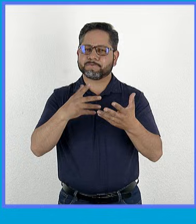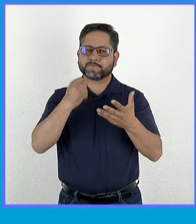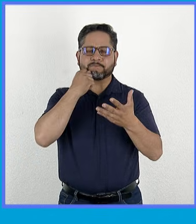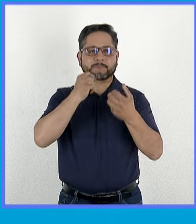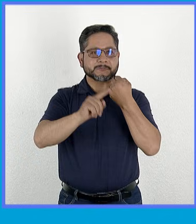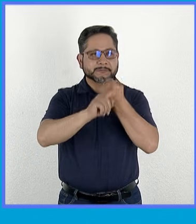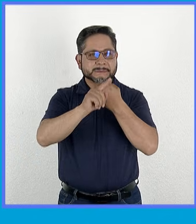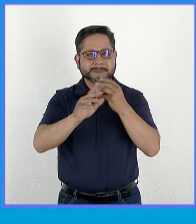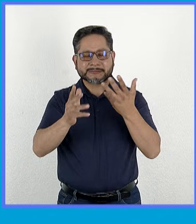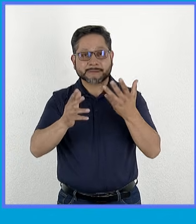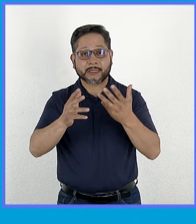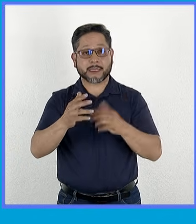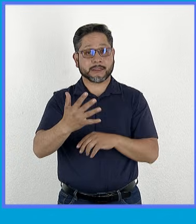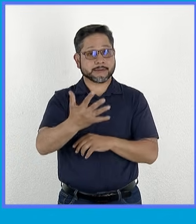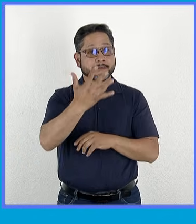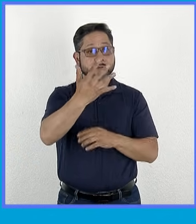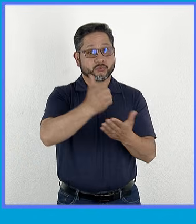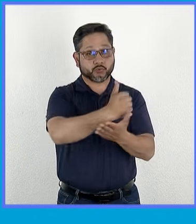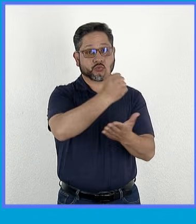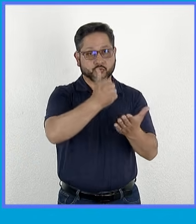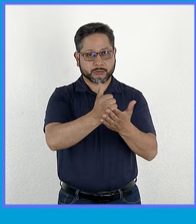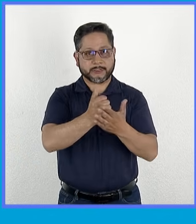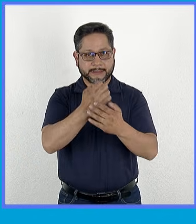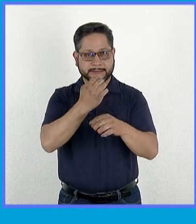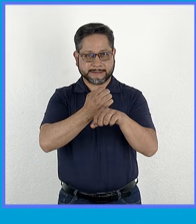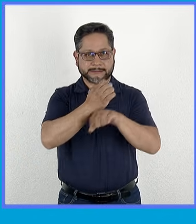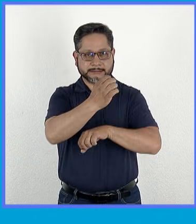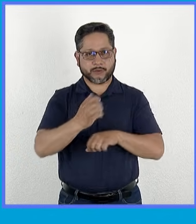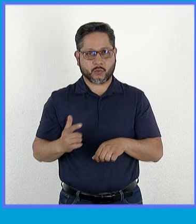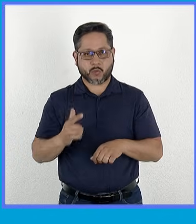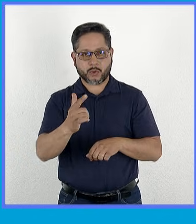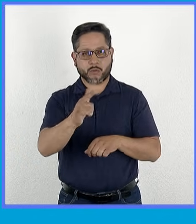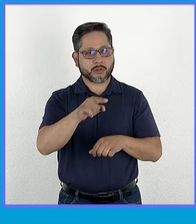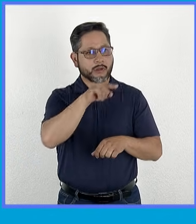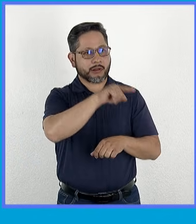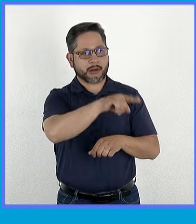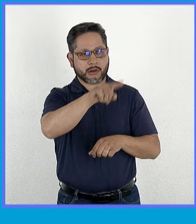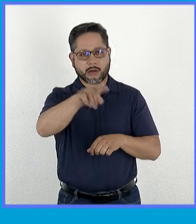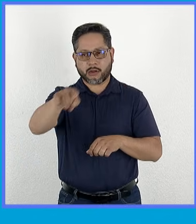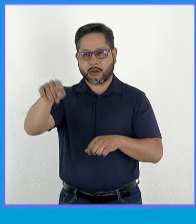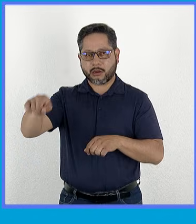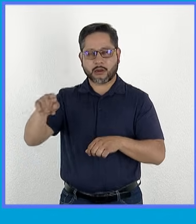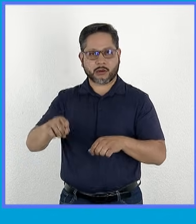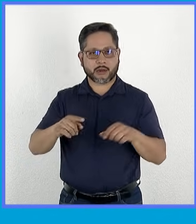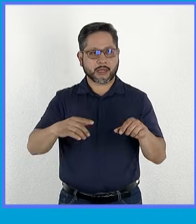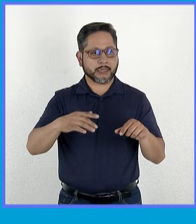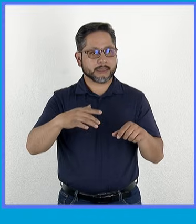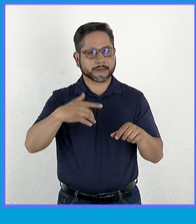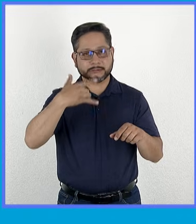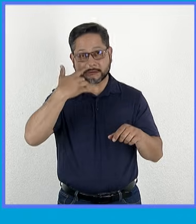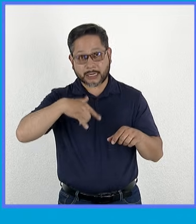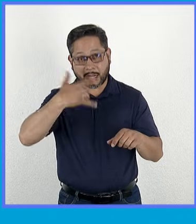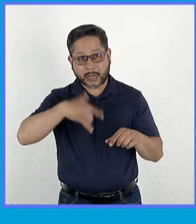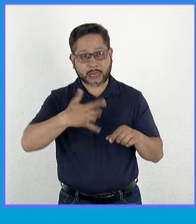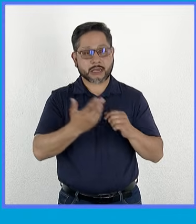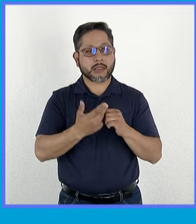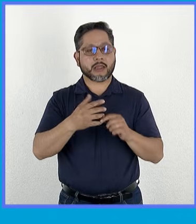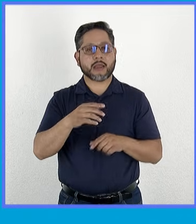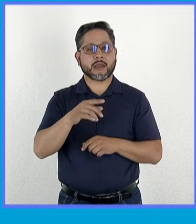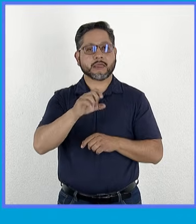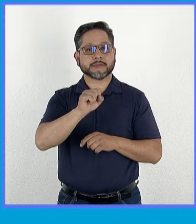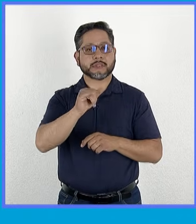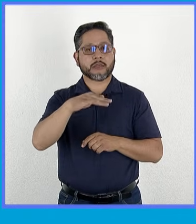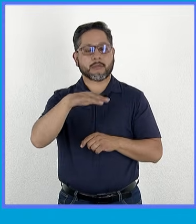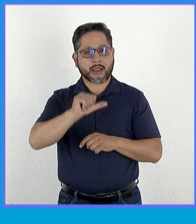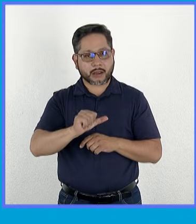Dotará 5 ciudades del estado en el corredor industrial que son muy importantes, que es Celaya, Salamanca, Irapuato,